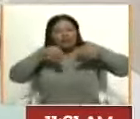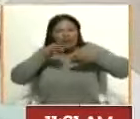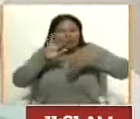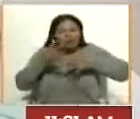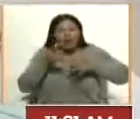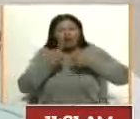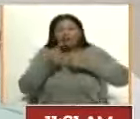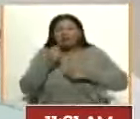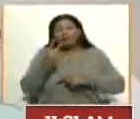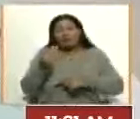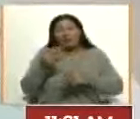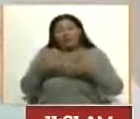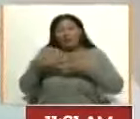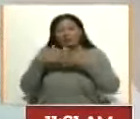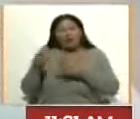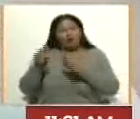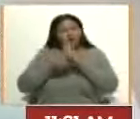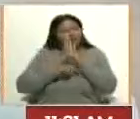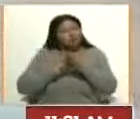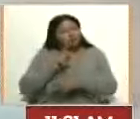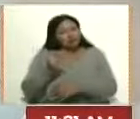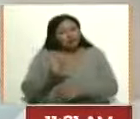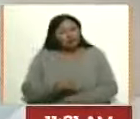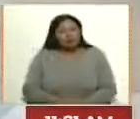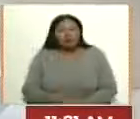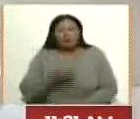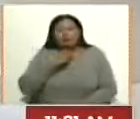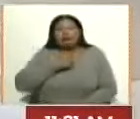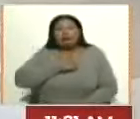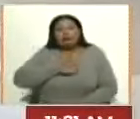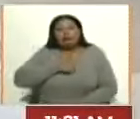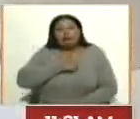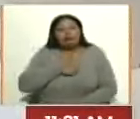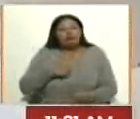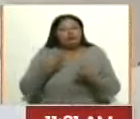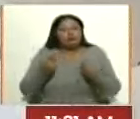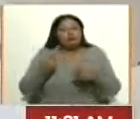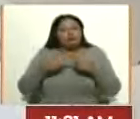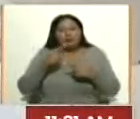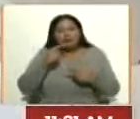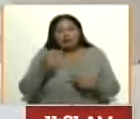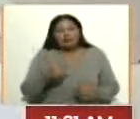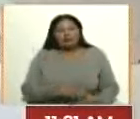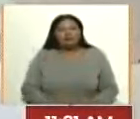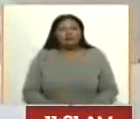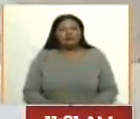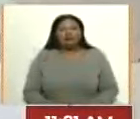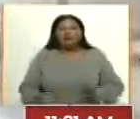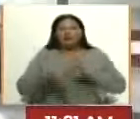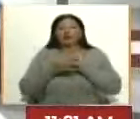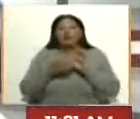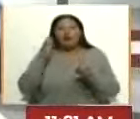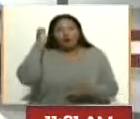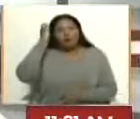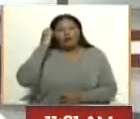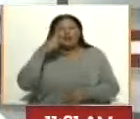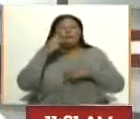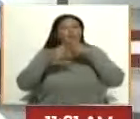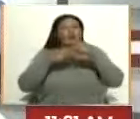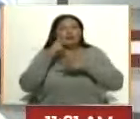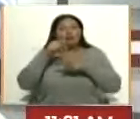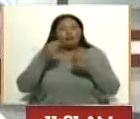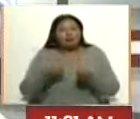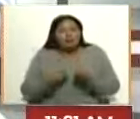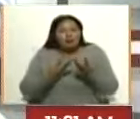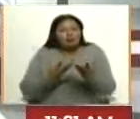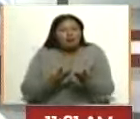con lo que dice. Bueno, es lamentable, Michelle, pero debemos decir que la Unión Europea, esa política también se ha